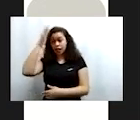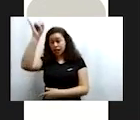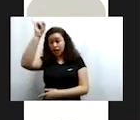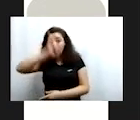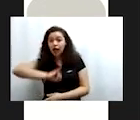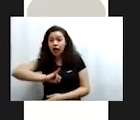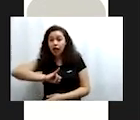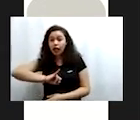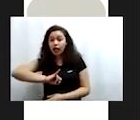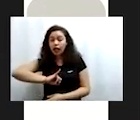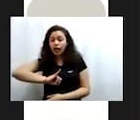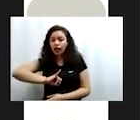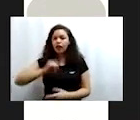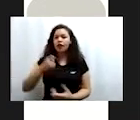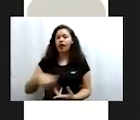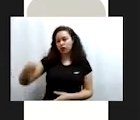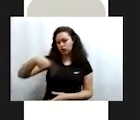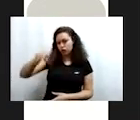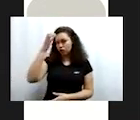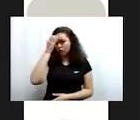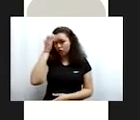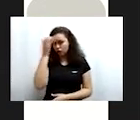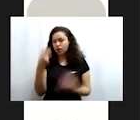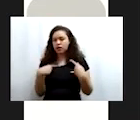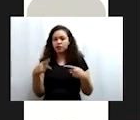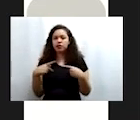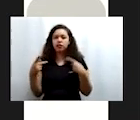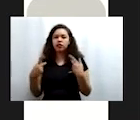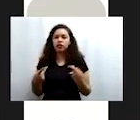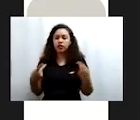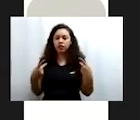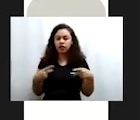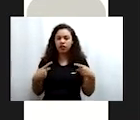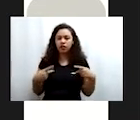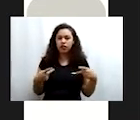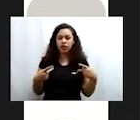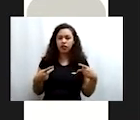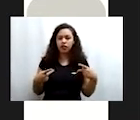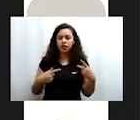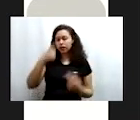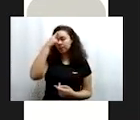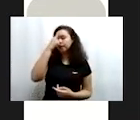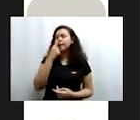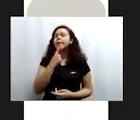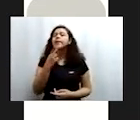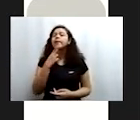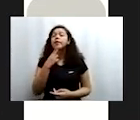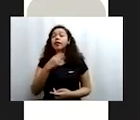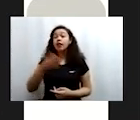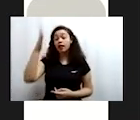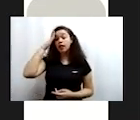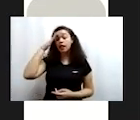conocimiento de ustedes y de quienes serán parte de las personas que aplicarán este perfil, ¿no? Que el patrón